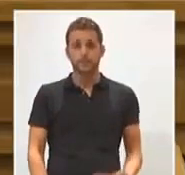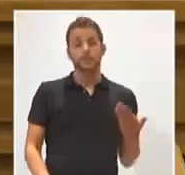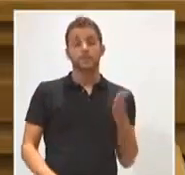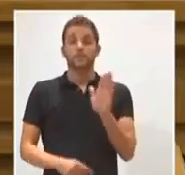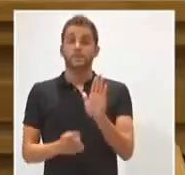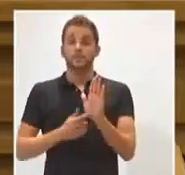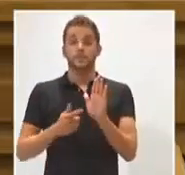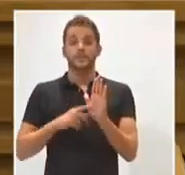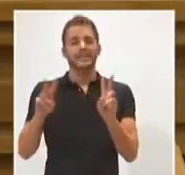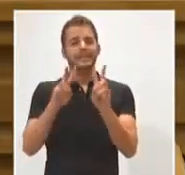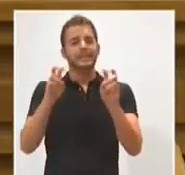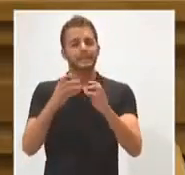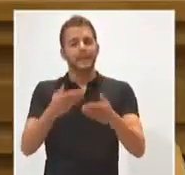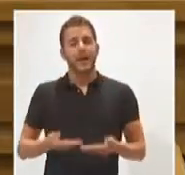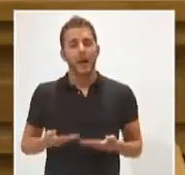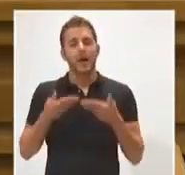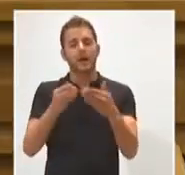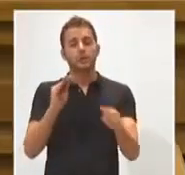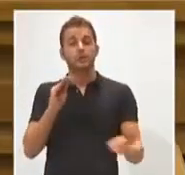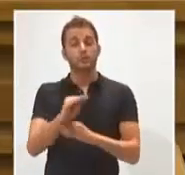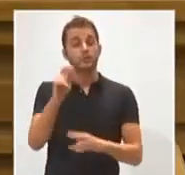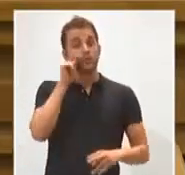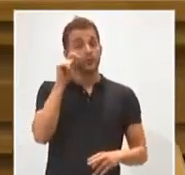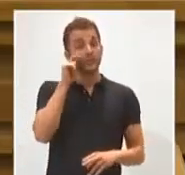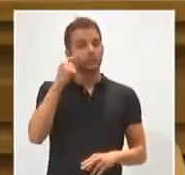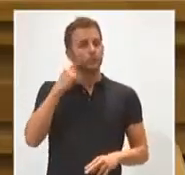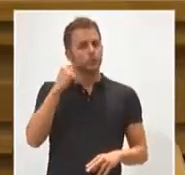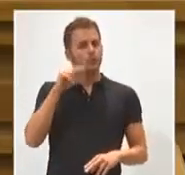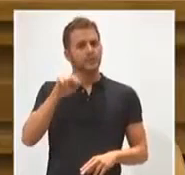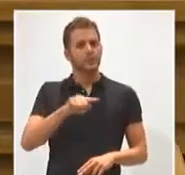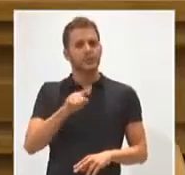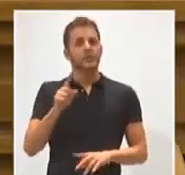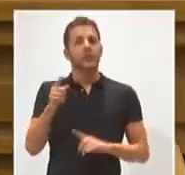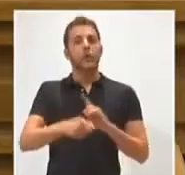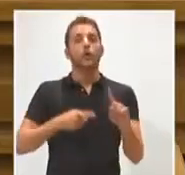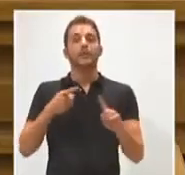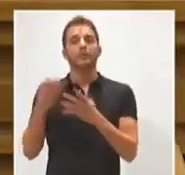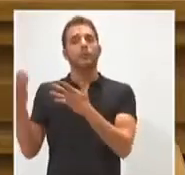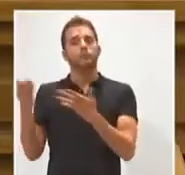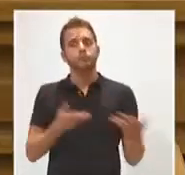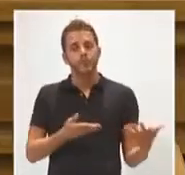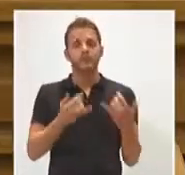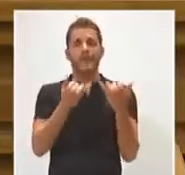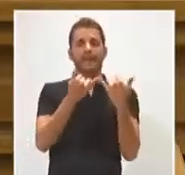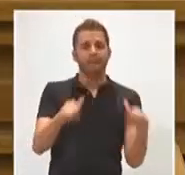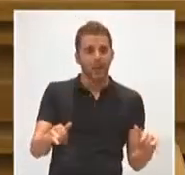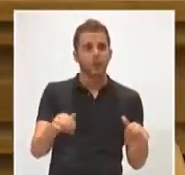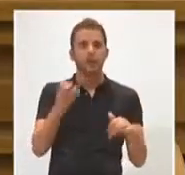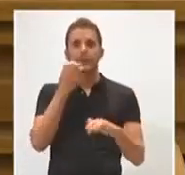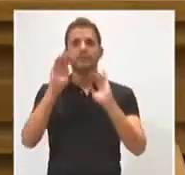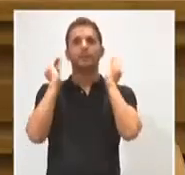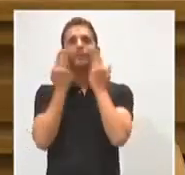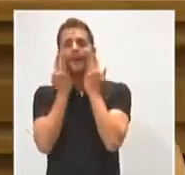también para el turismo esto no ha sido habitual para recuperar el turismo de eventos de palacios de congresos etcétera va a ser una